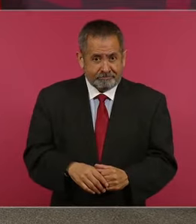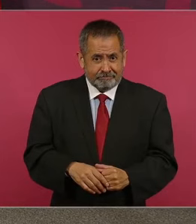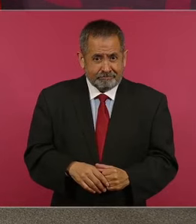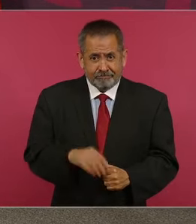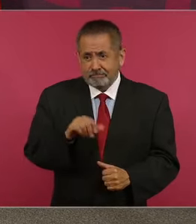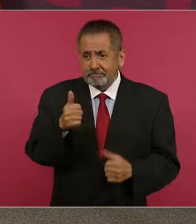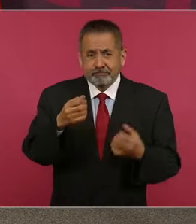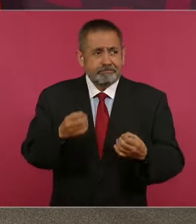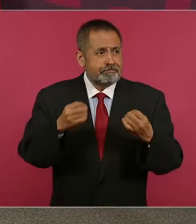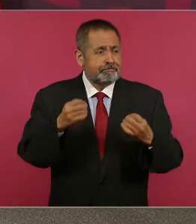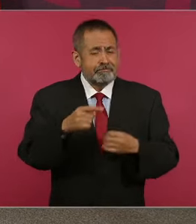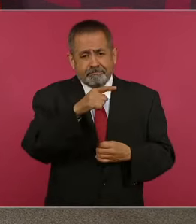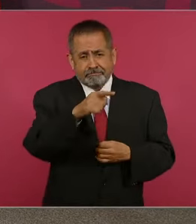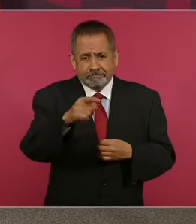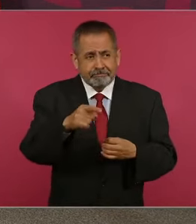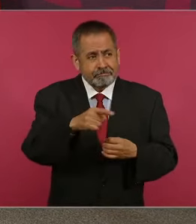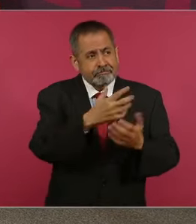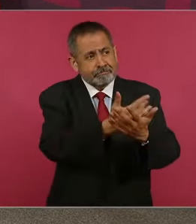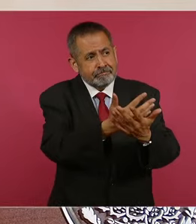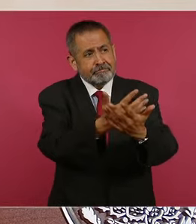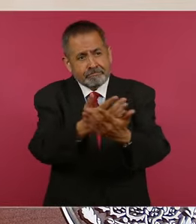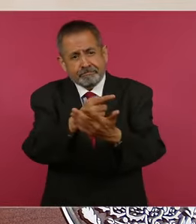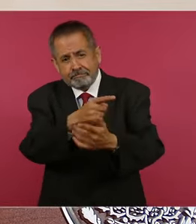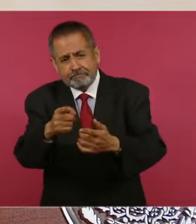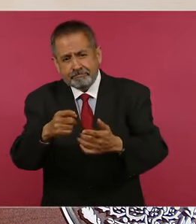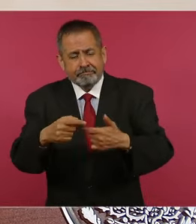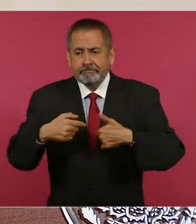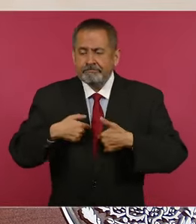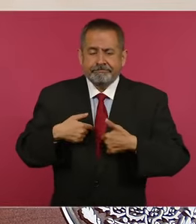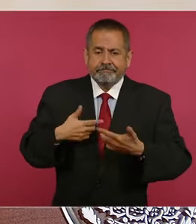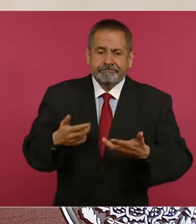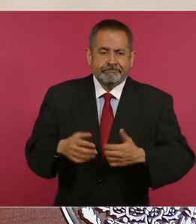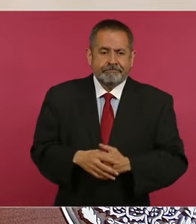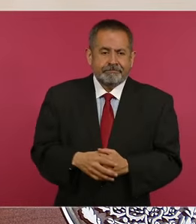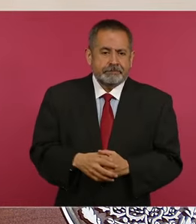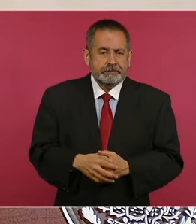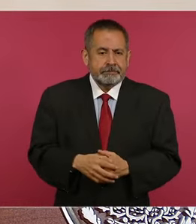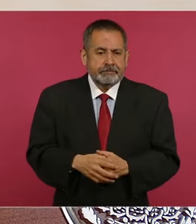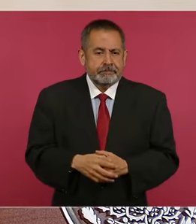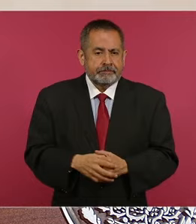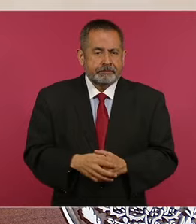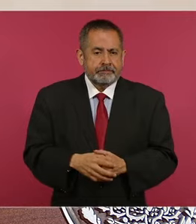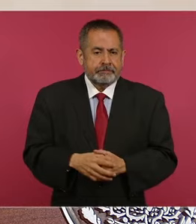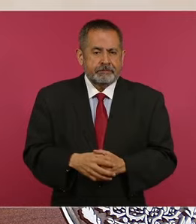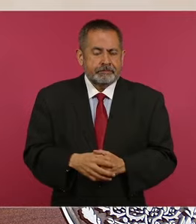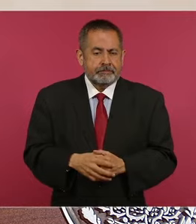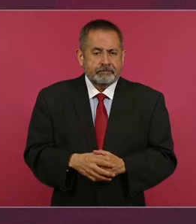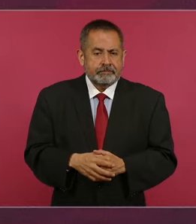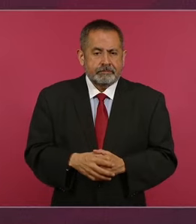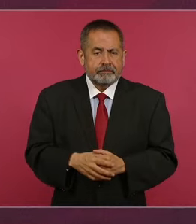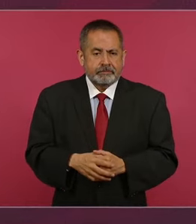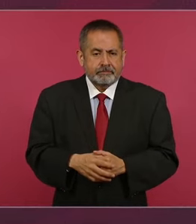tenemos otros actos y para no hacer esperar a la gente, ya ni